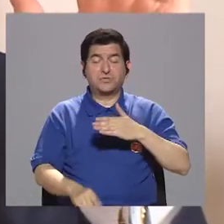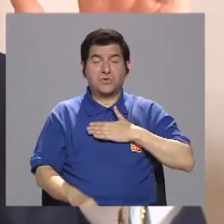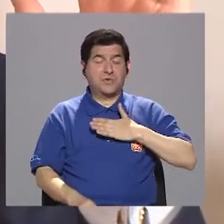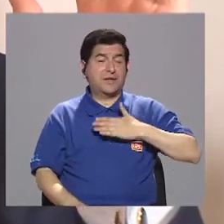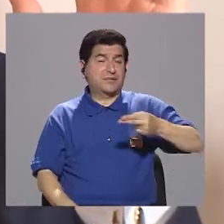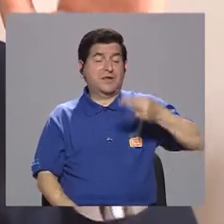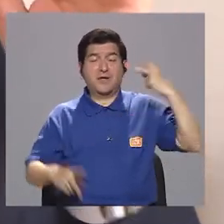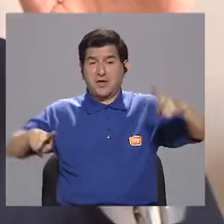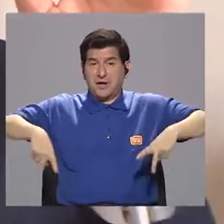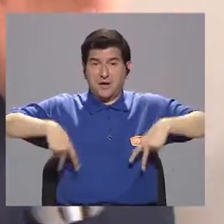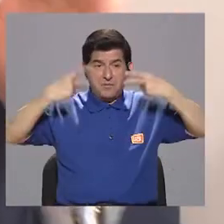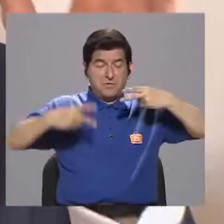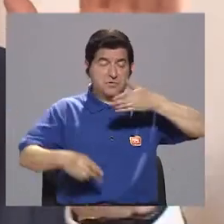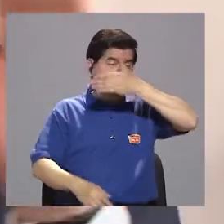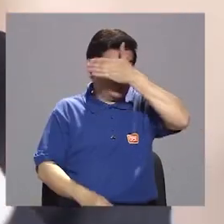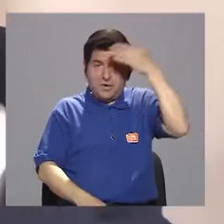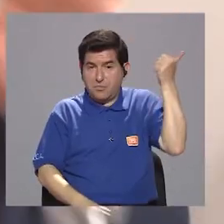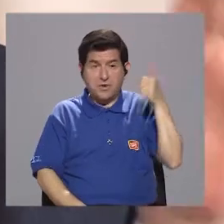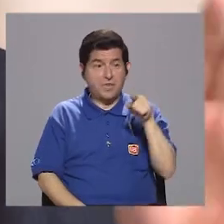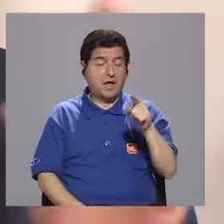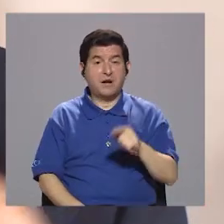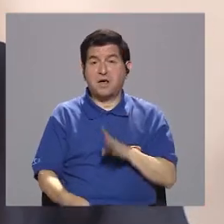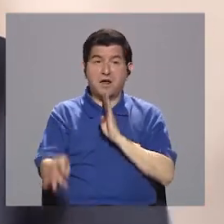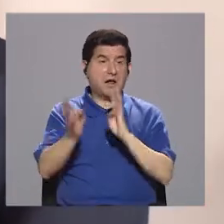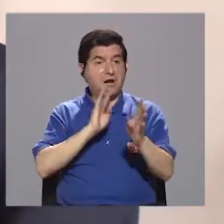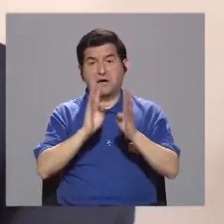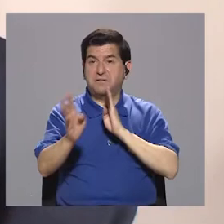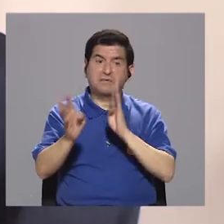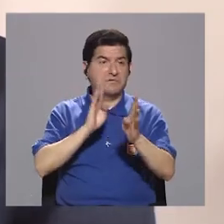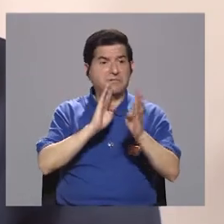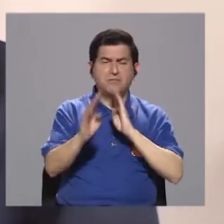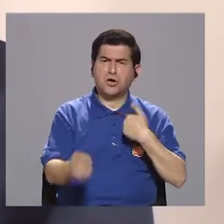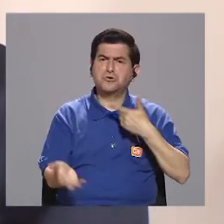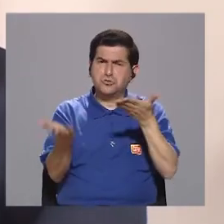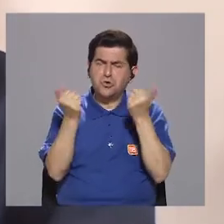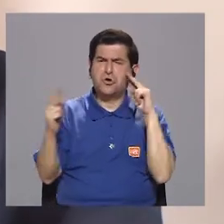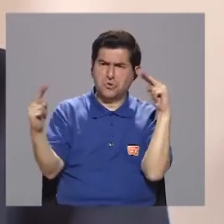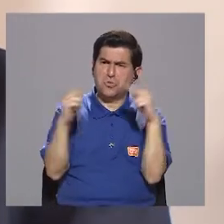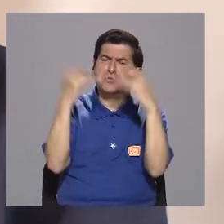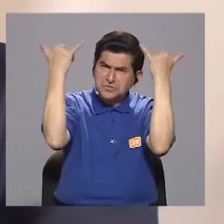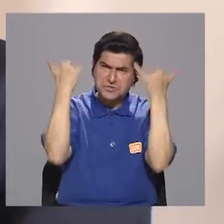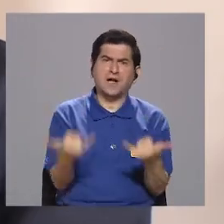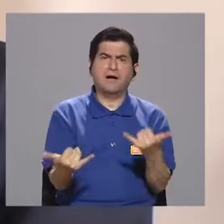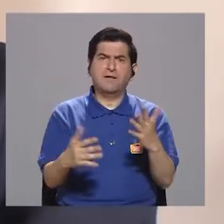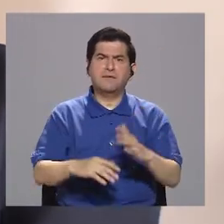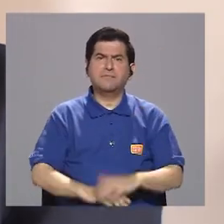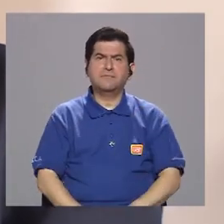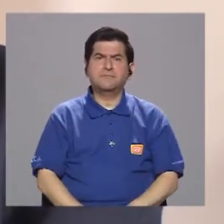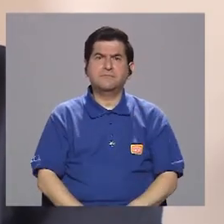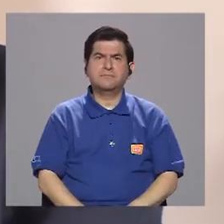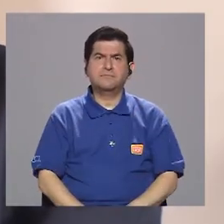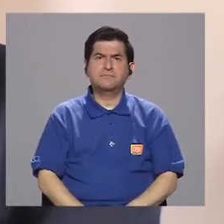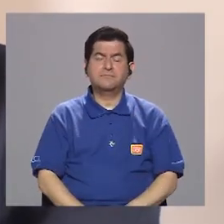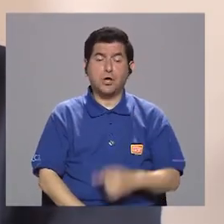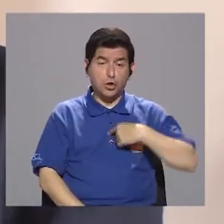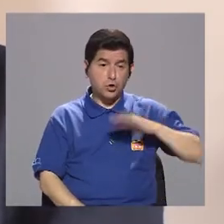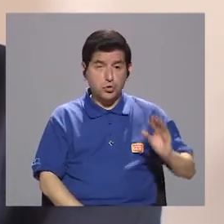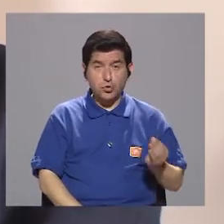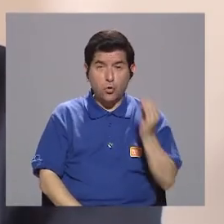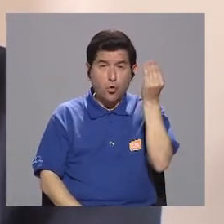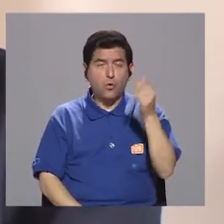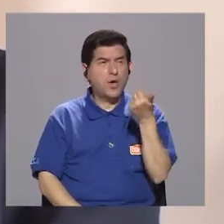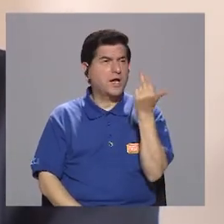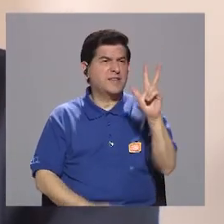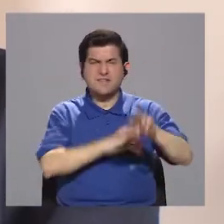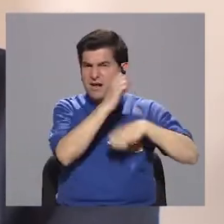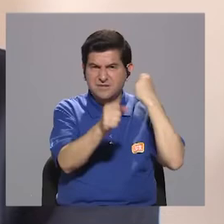novela, ¿verdad?, porque yo decía, bueno, este señor que aquí todo el día hablan de él, yo quiero conocerlo. Y cuando estaba muy joven, cumplí